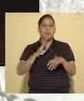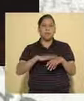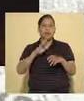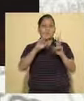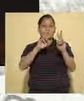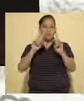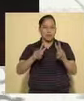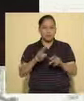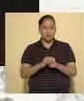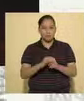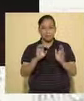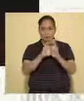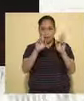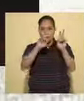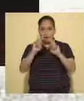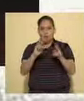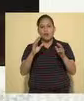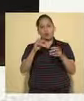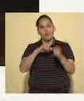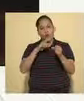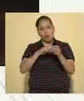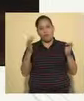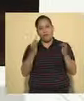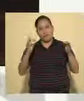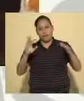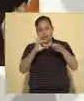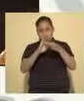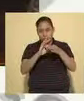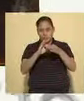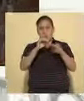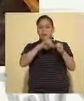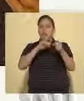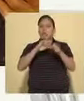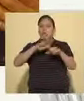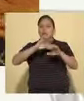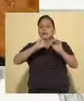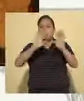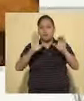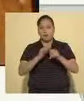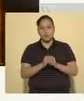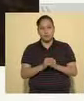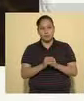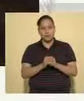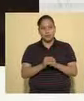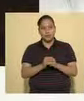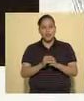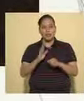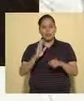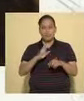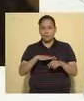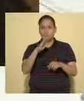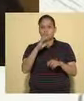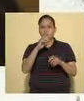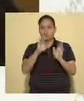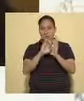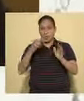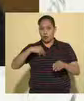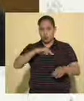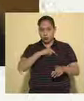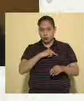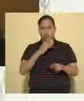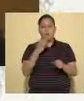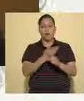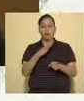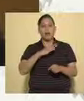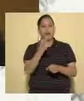El verano también parte de lo frío, pero tienen que hacer los colores más claritos, ¿no? O sea, nosotros, más pasteles. Exacto. Nosotros tenemos